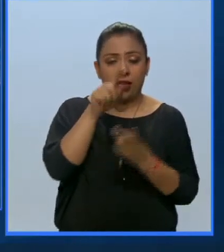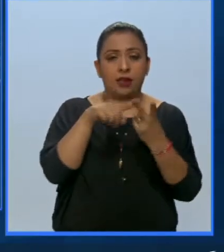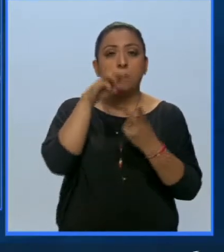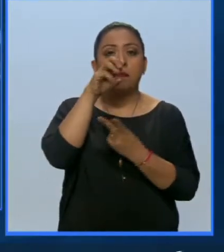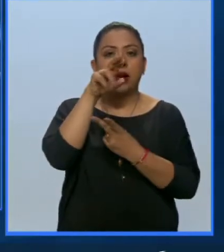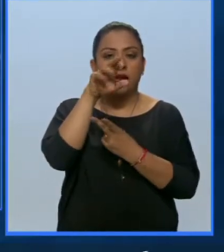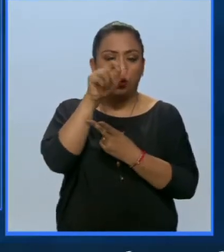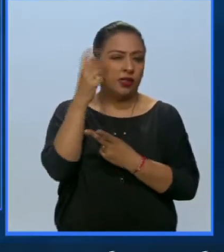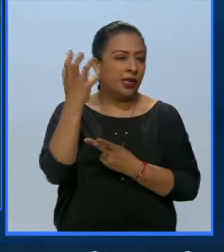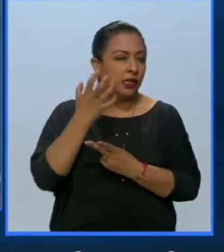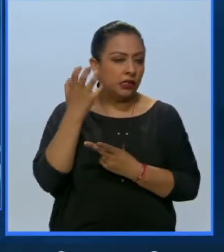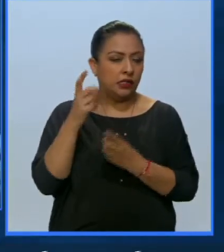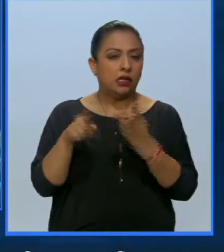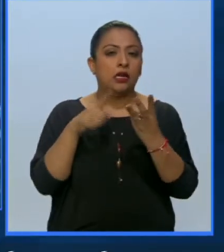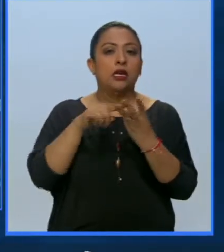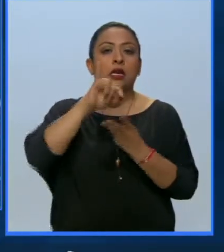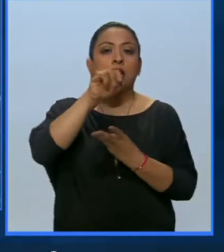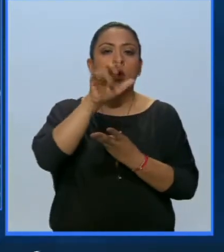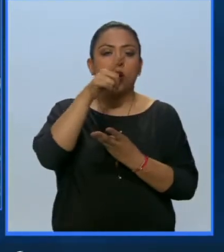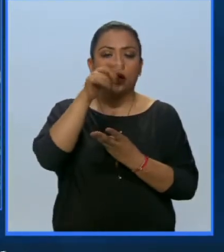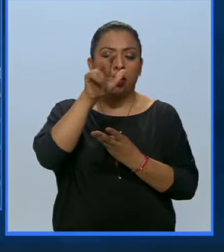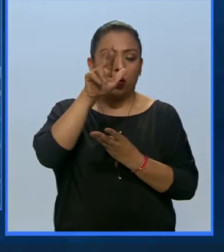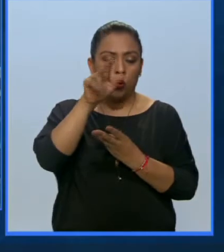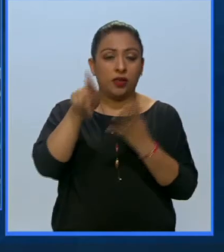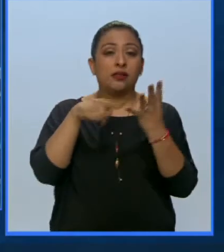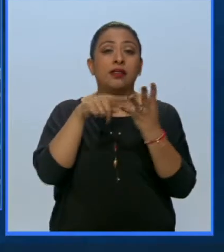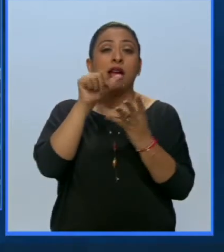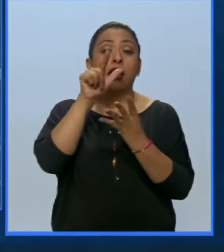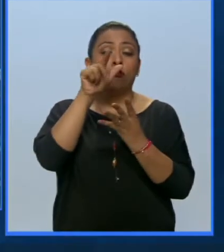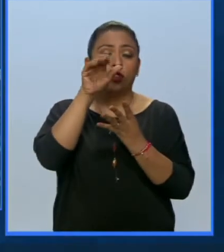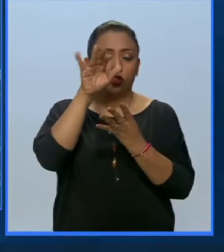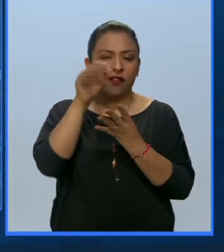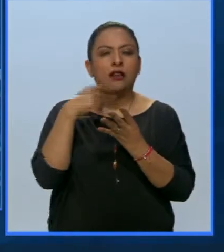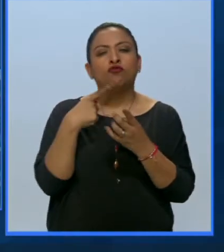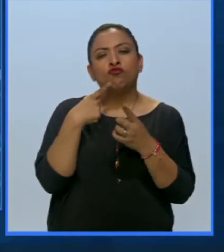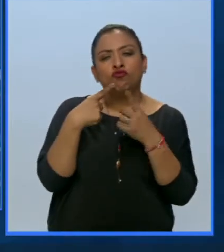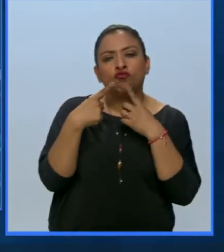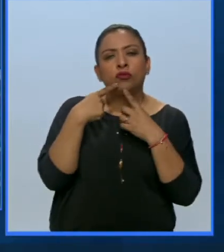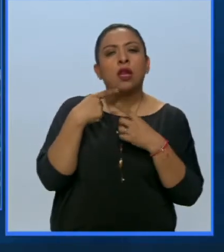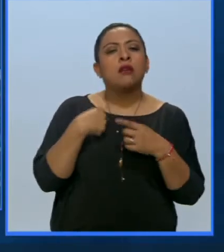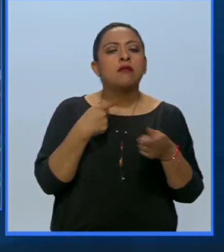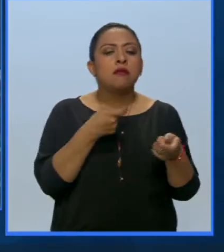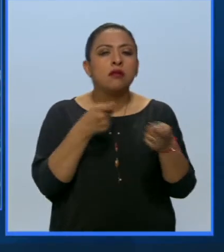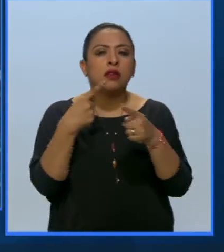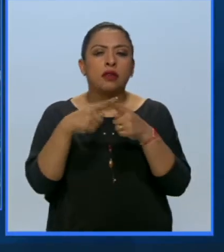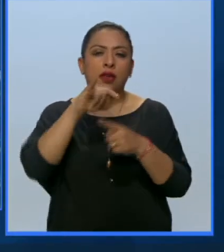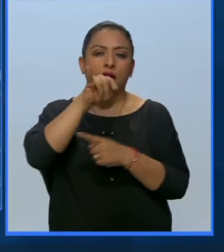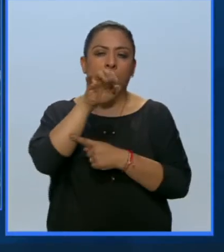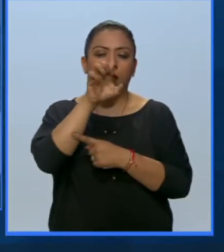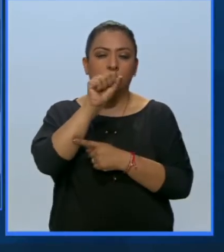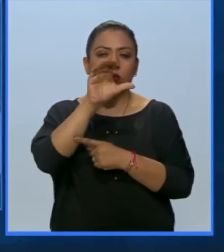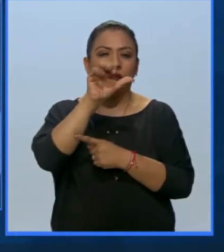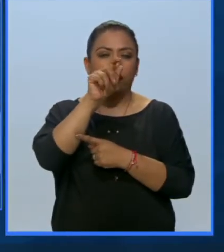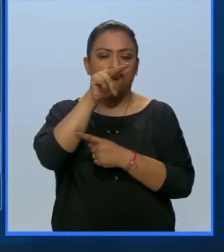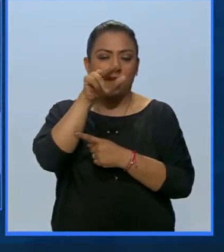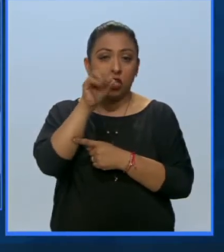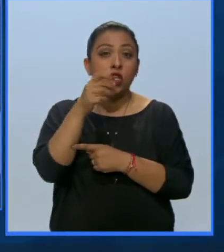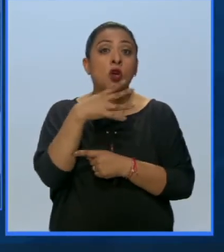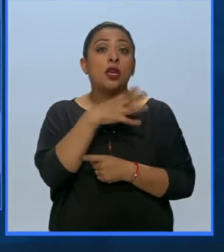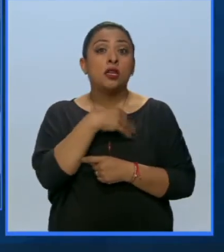La China Mendoza, Jorge Ruiz Dueñas y Alfonso Valencia, bajo la moderación de Jesús Cataño Michelena,